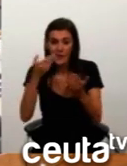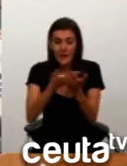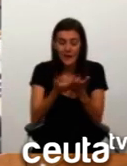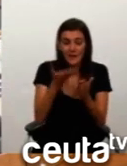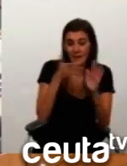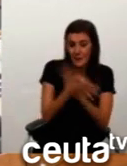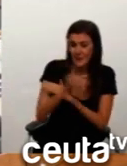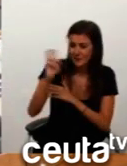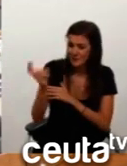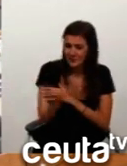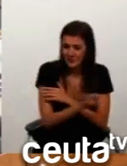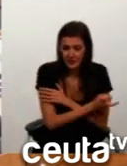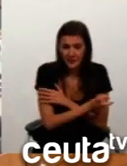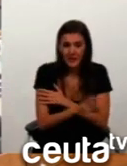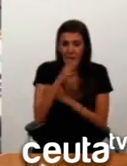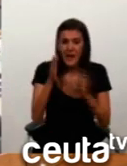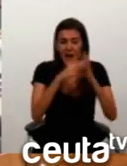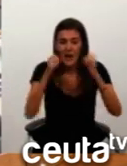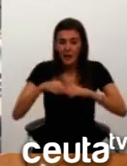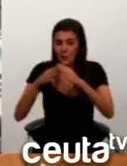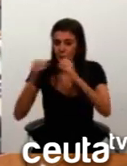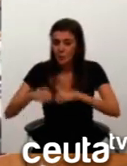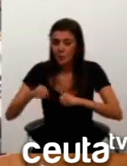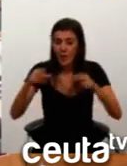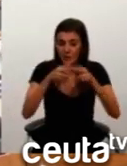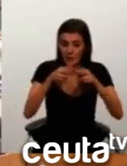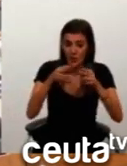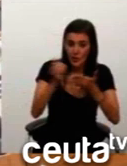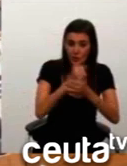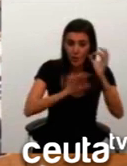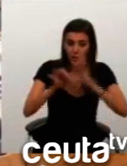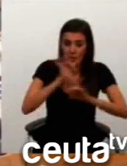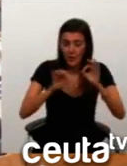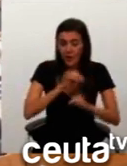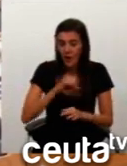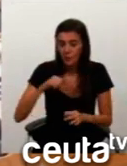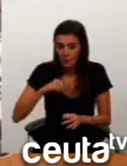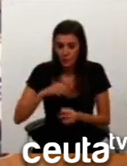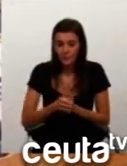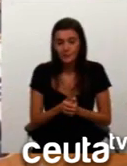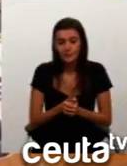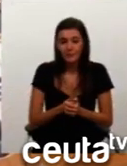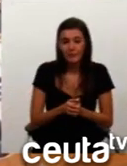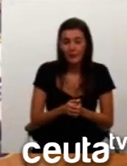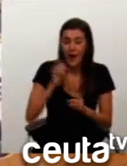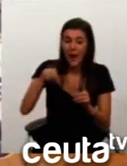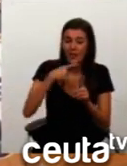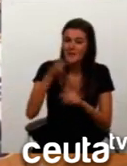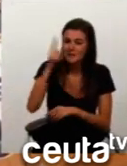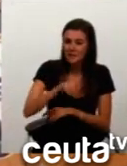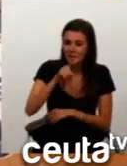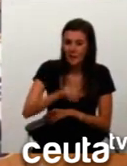interpelaciones, los acuerdos de las sociedades, de los organismos autónomos, también se dedican